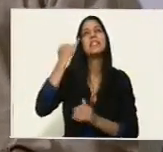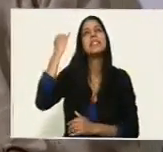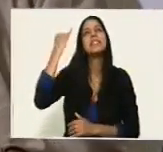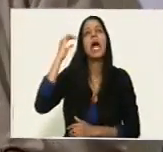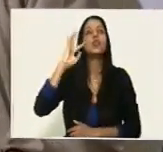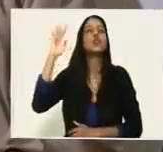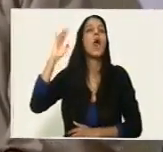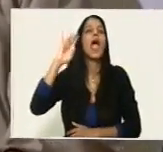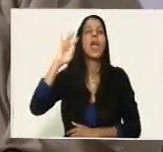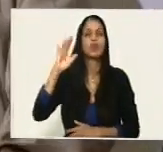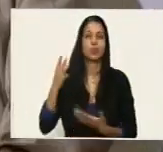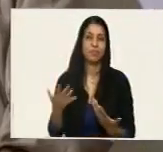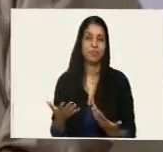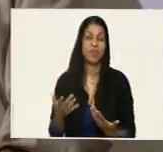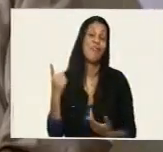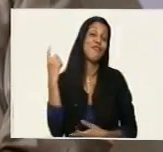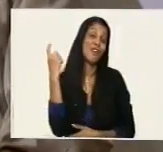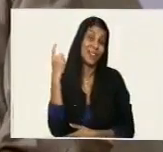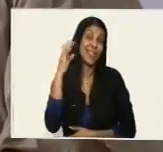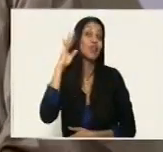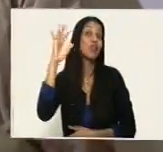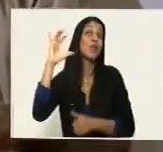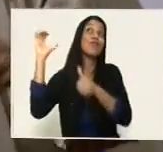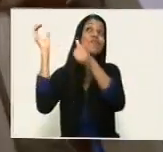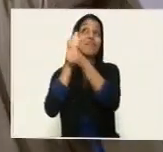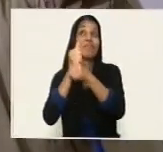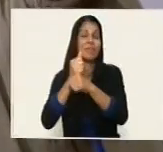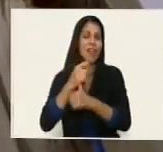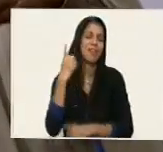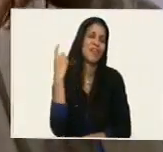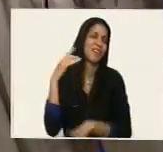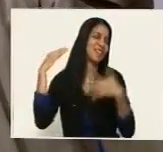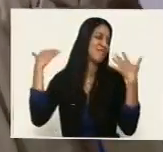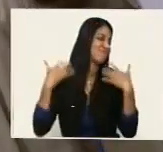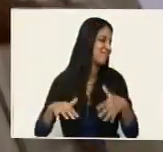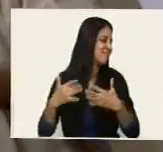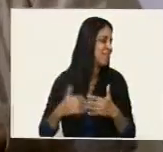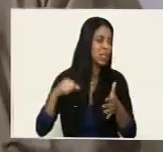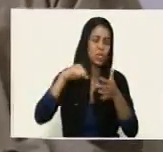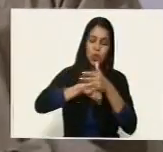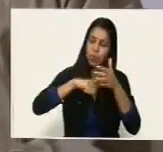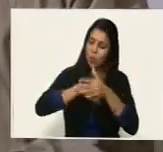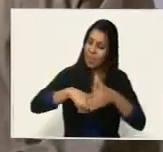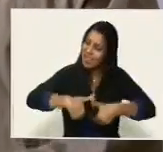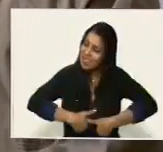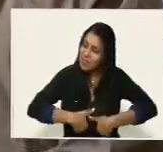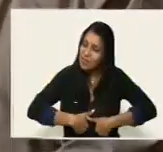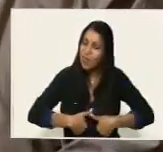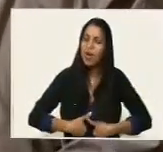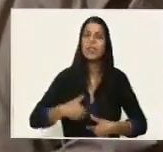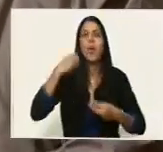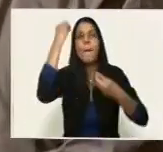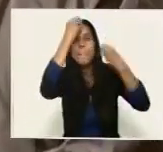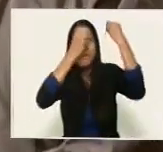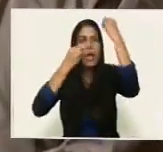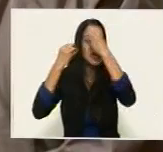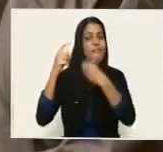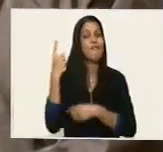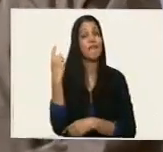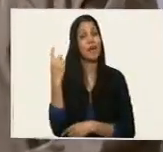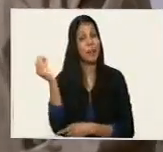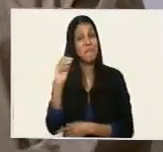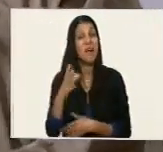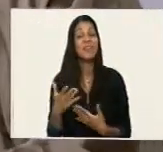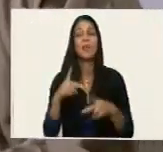Falta mucho para alcanzar esa utopía. Falta mucha lucha, muchos sacrificios, mucho pensamiento,